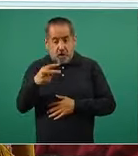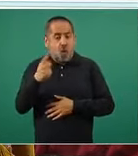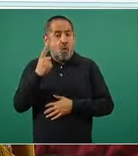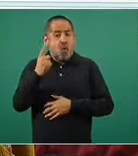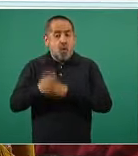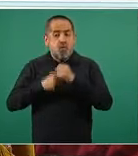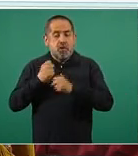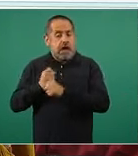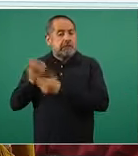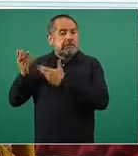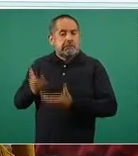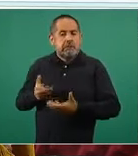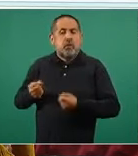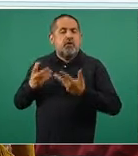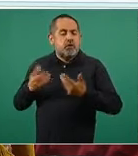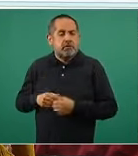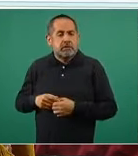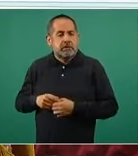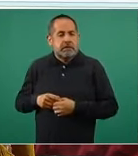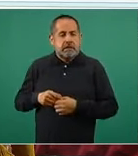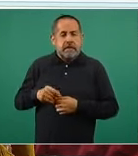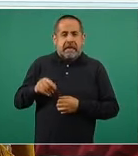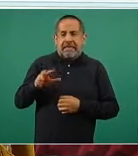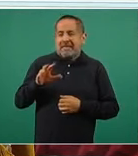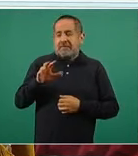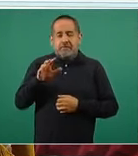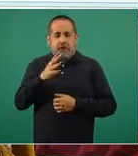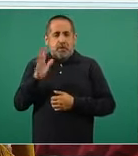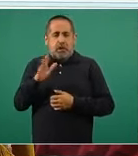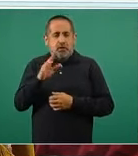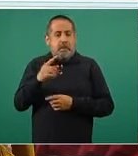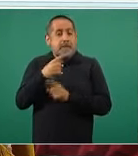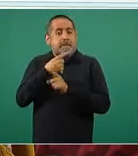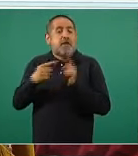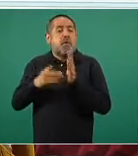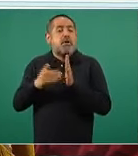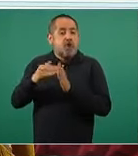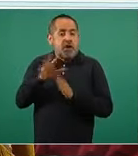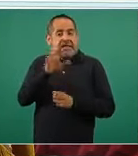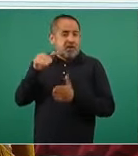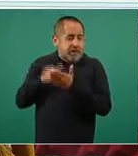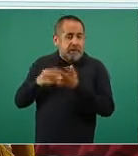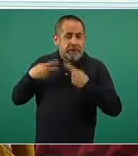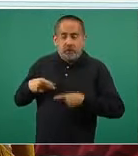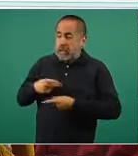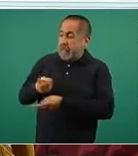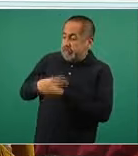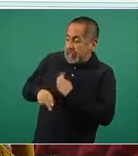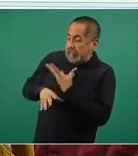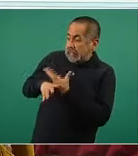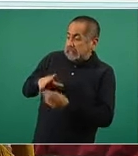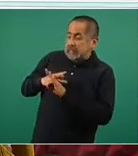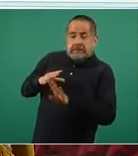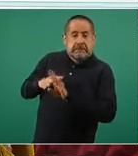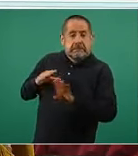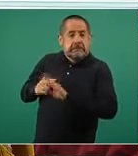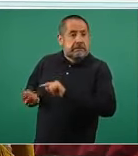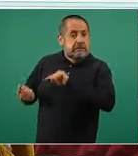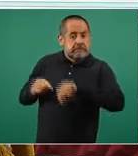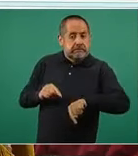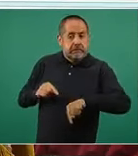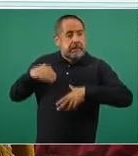anualmente prácticamente 500,000 de población migrante en territorio mexicano. Y que de esta, cuando hablamos de población migrante, que